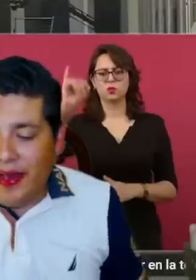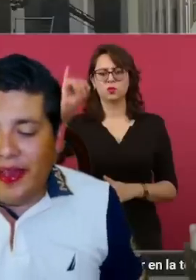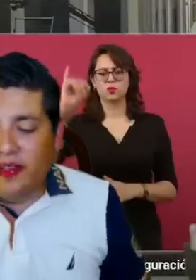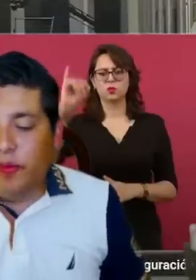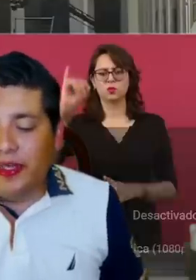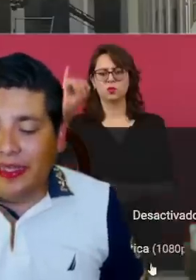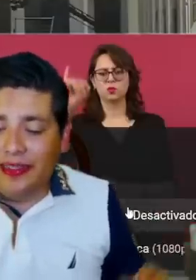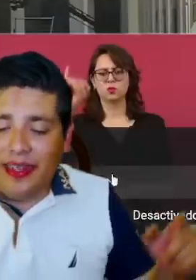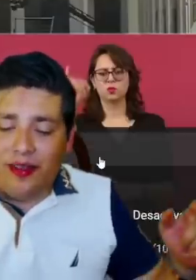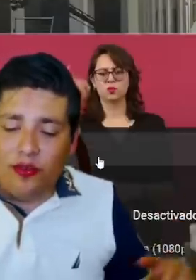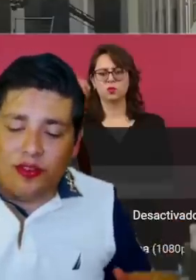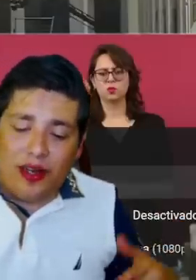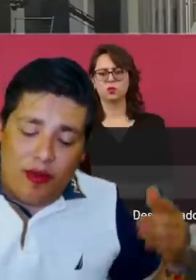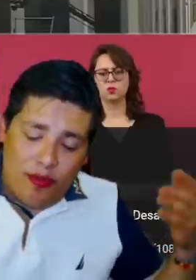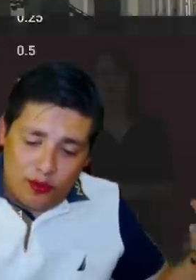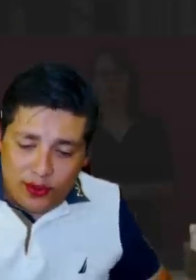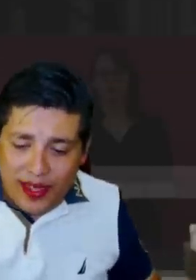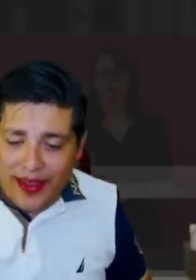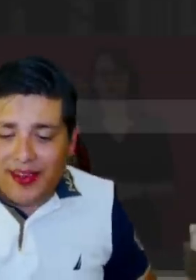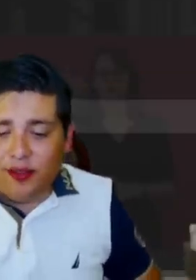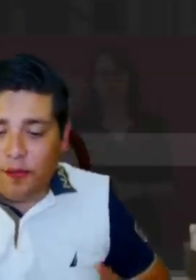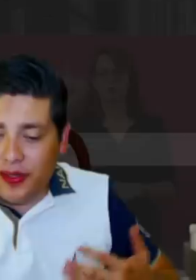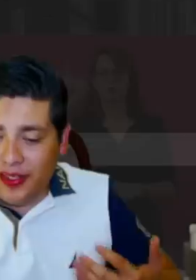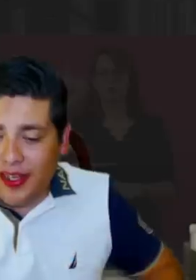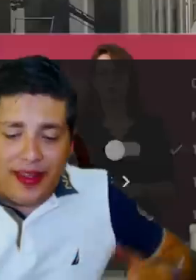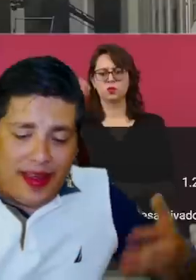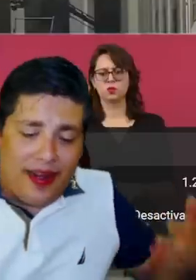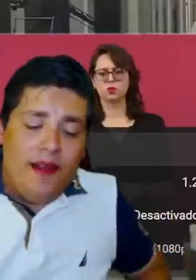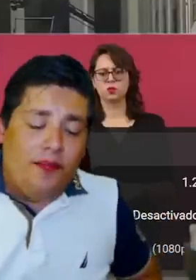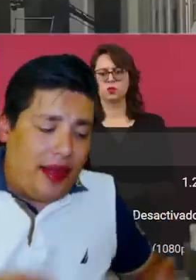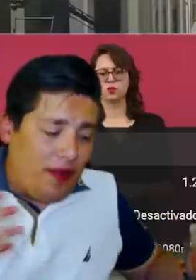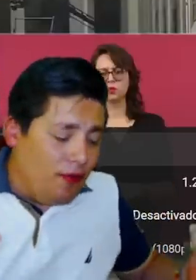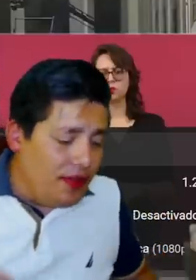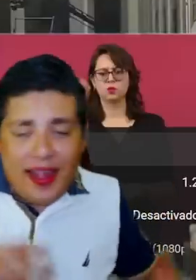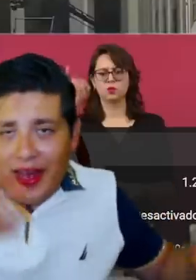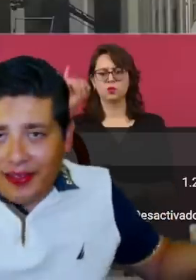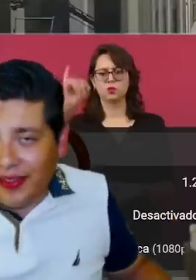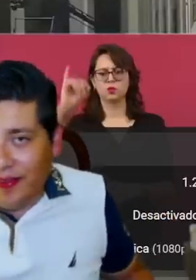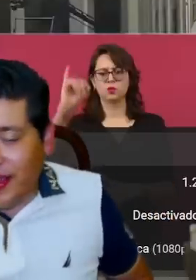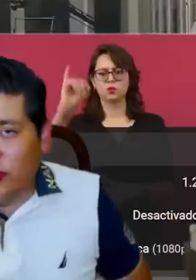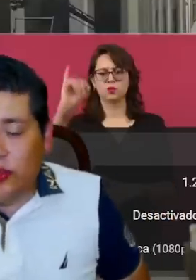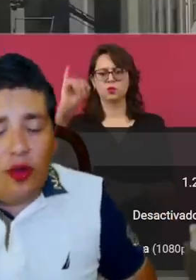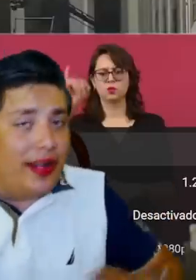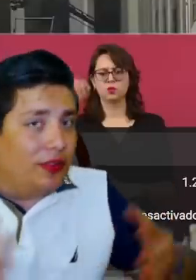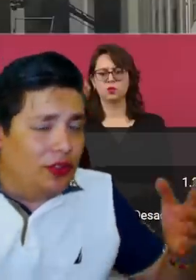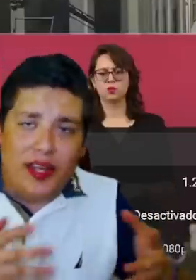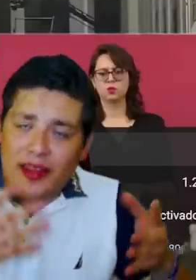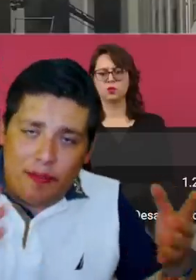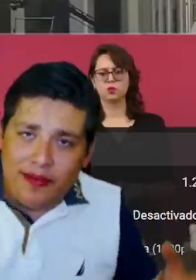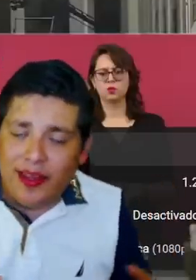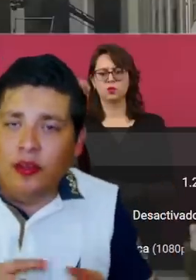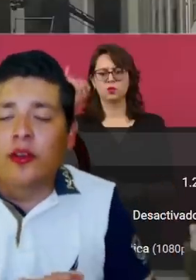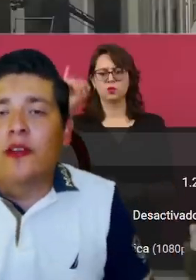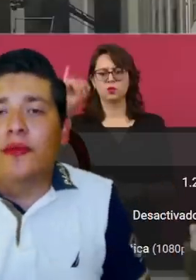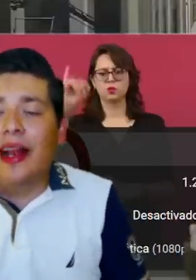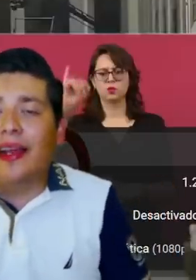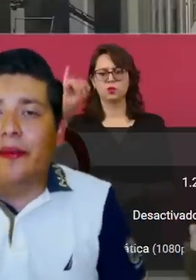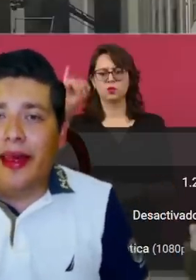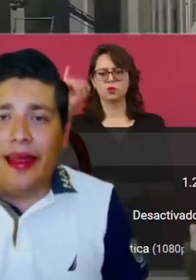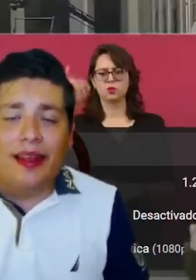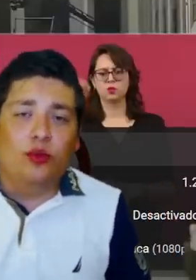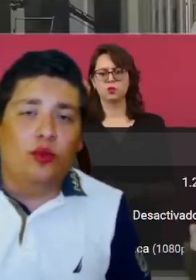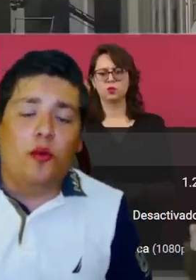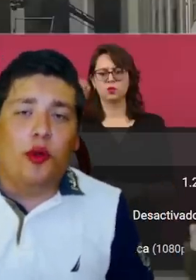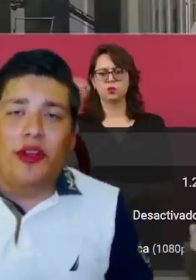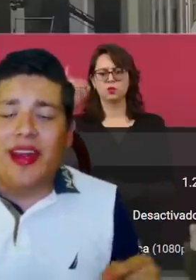ya es pasarse de rosca. Cuando sucede eso, pues sí, se da de un día, 72 horas, no sé, dependiendo de la